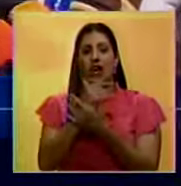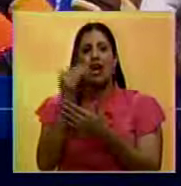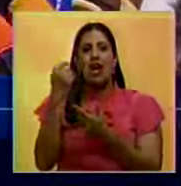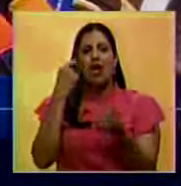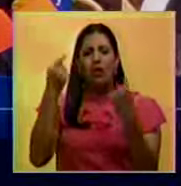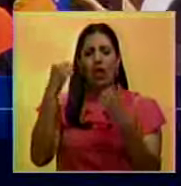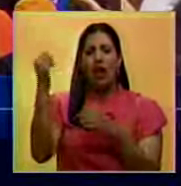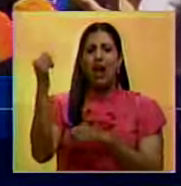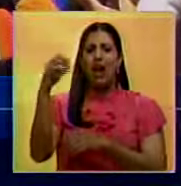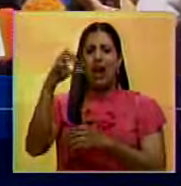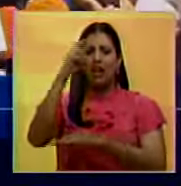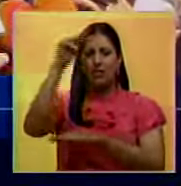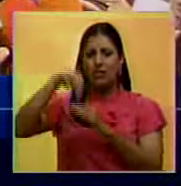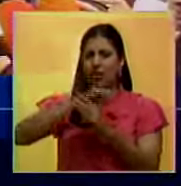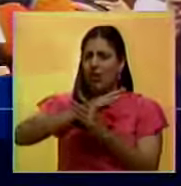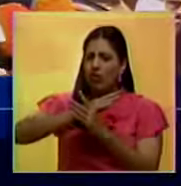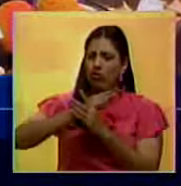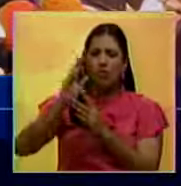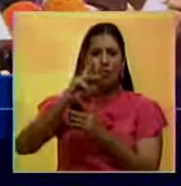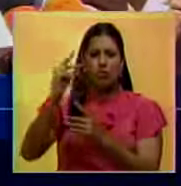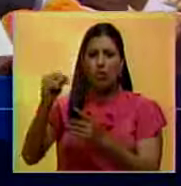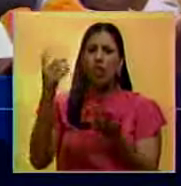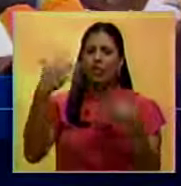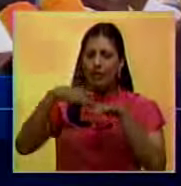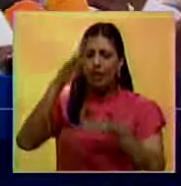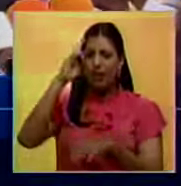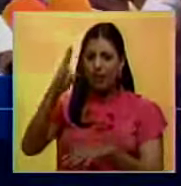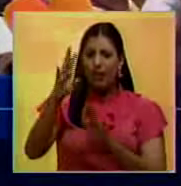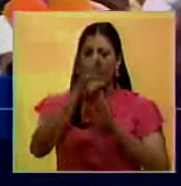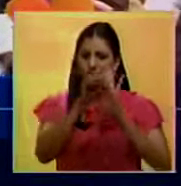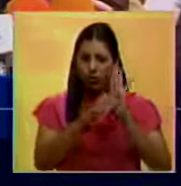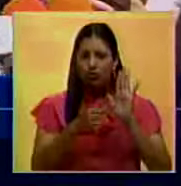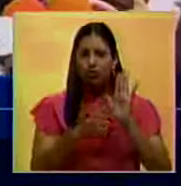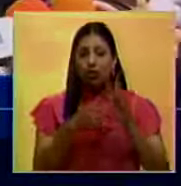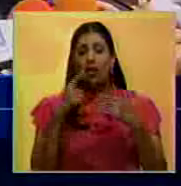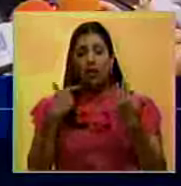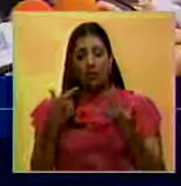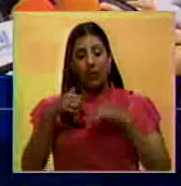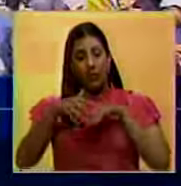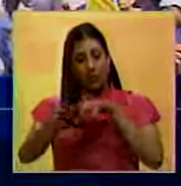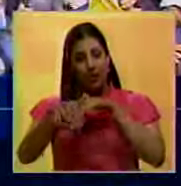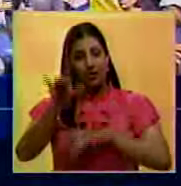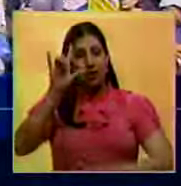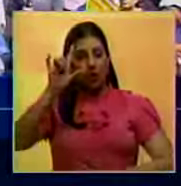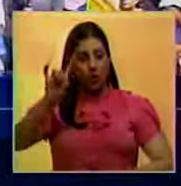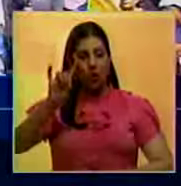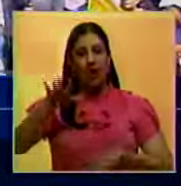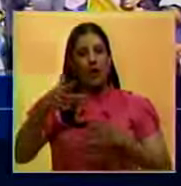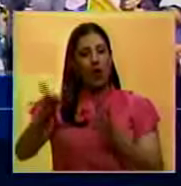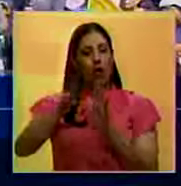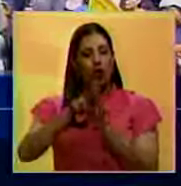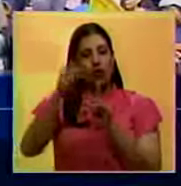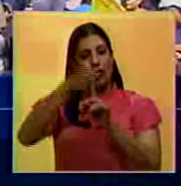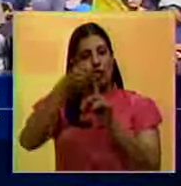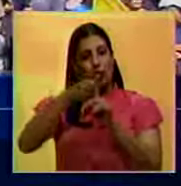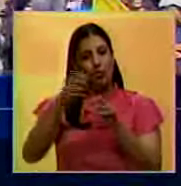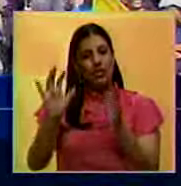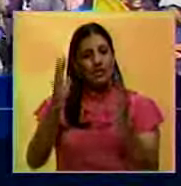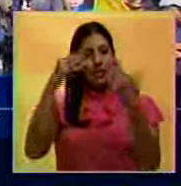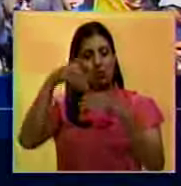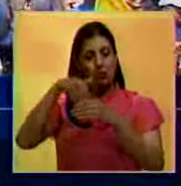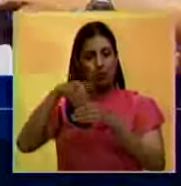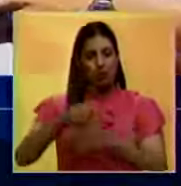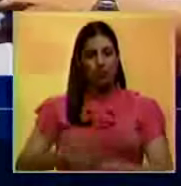desacato para la Asamblea Nacional, que el pueblo decida que la Constitución se cumple. Dijo que la movilización de este lunes fue para ratificar la lucha en rescate del